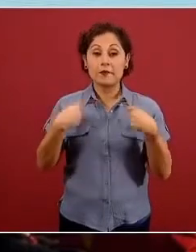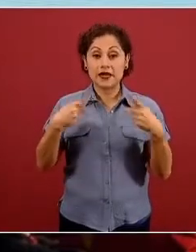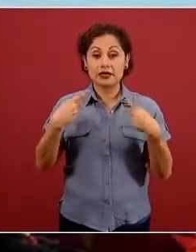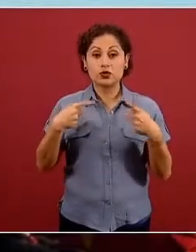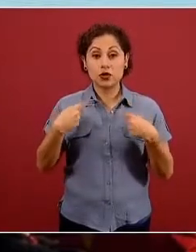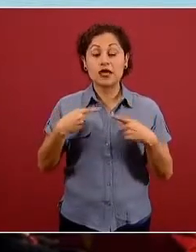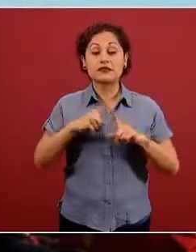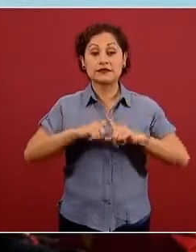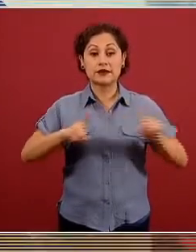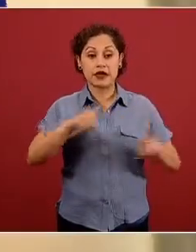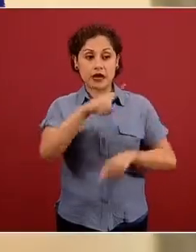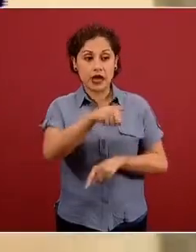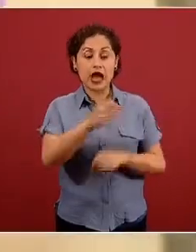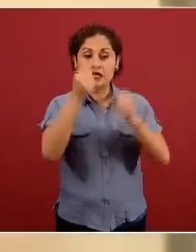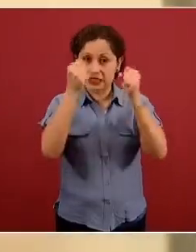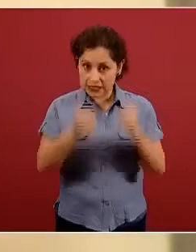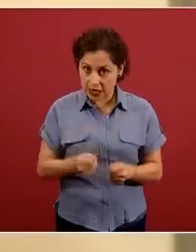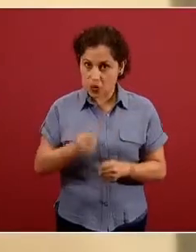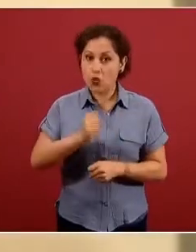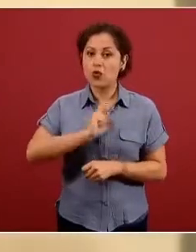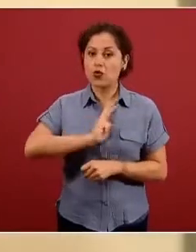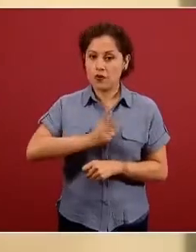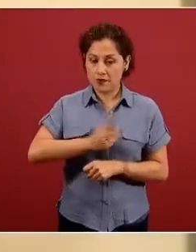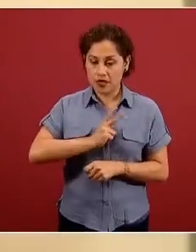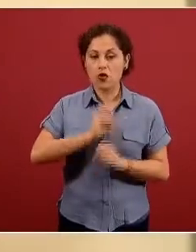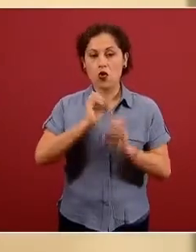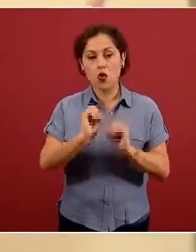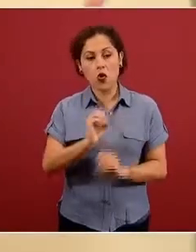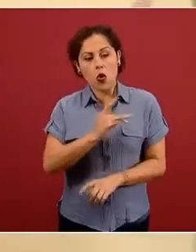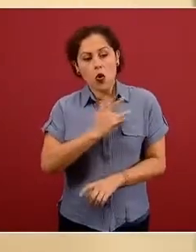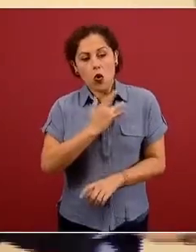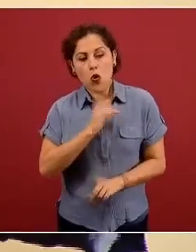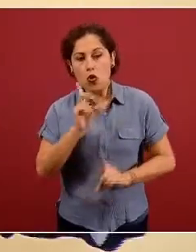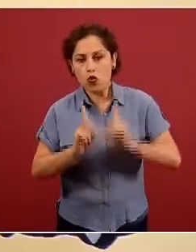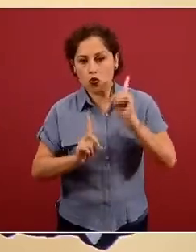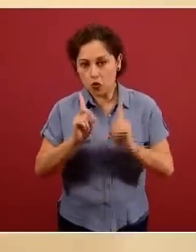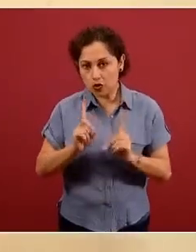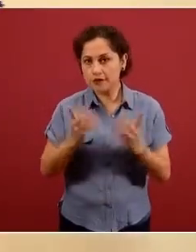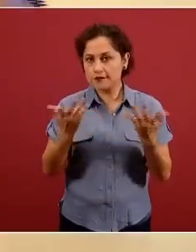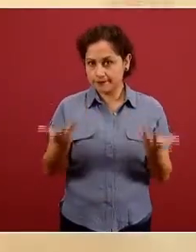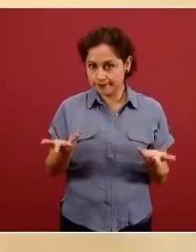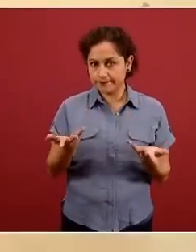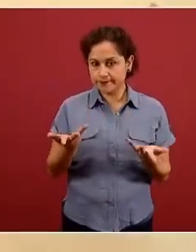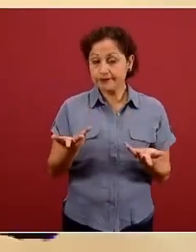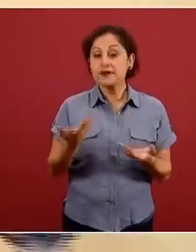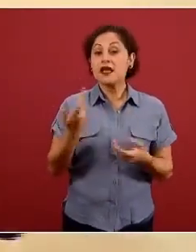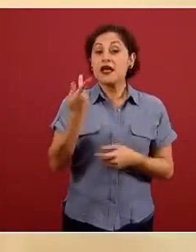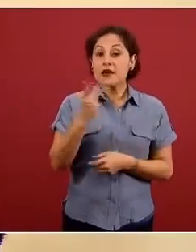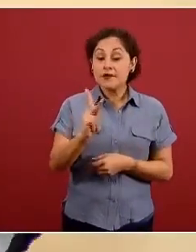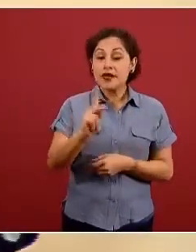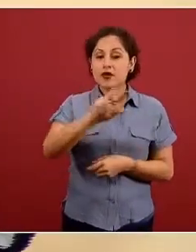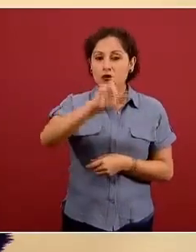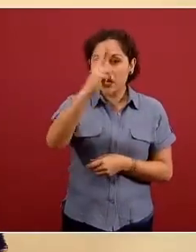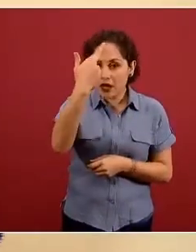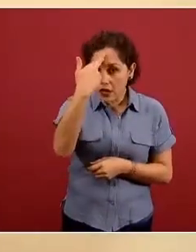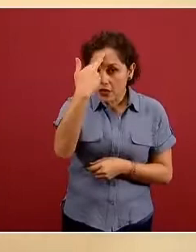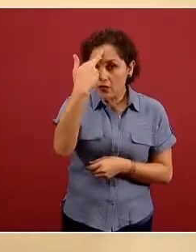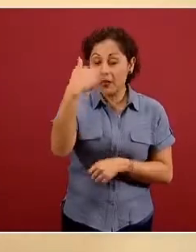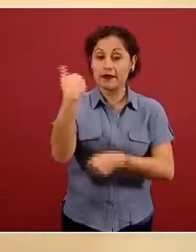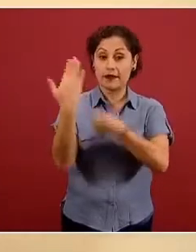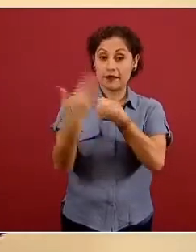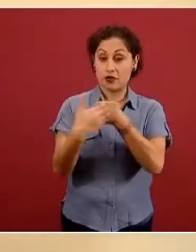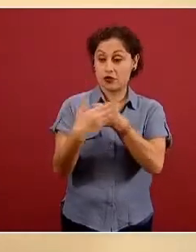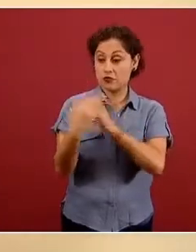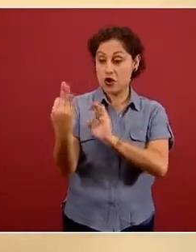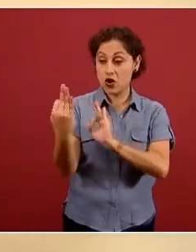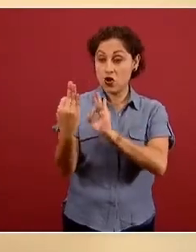Y conforme nos acerquemos al otoño, lo que va a ocurrir es que la influenza los virus de influenza regresarán a México